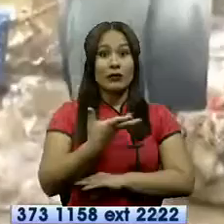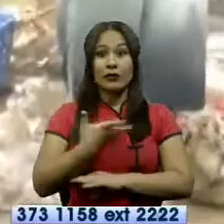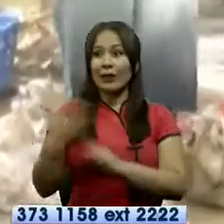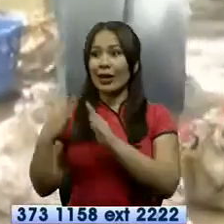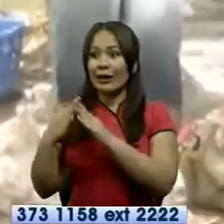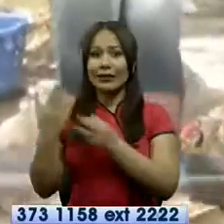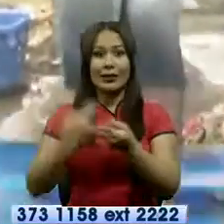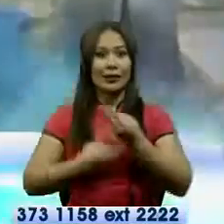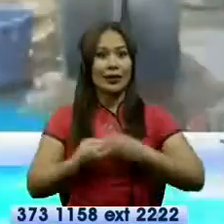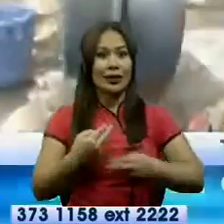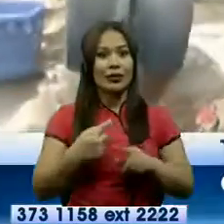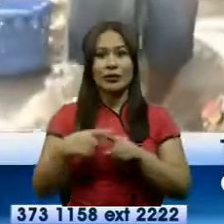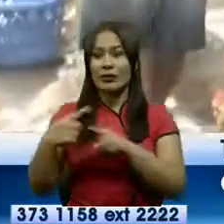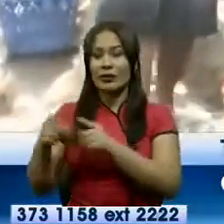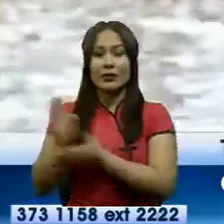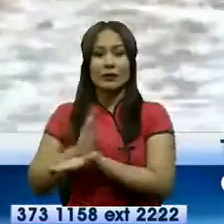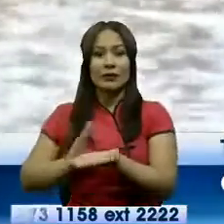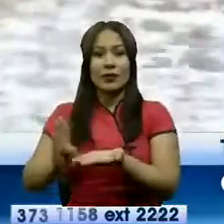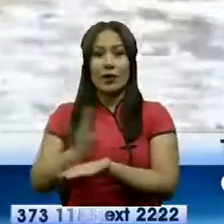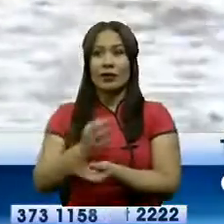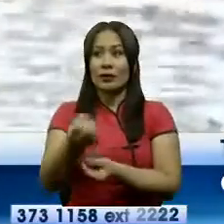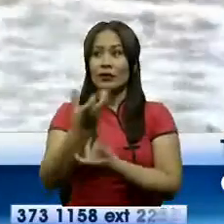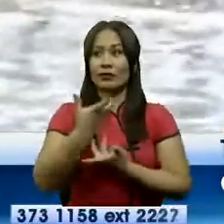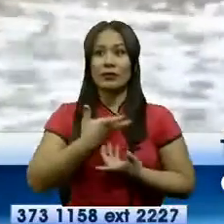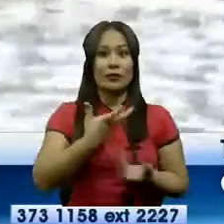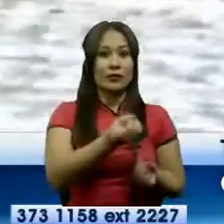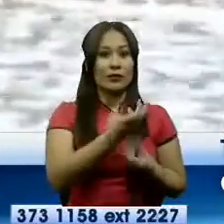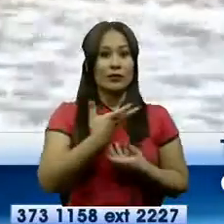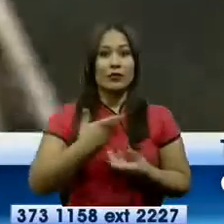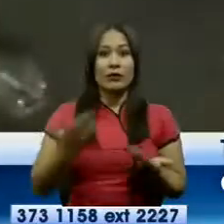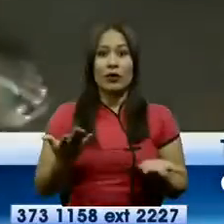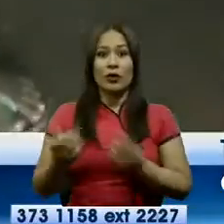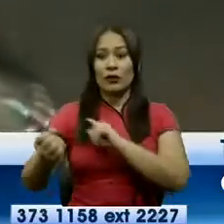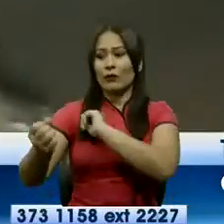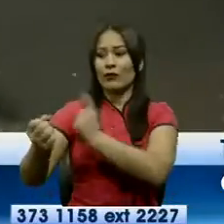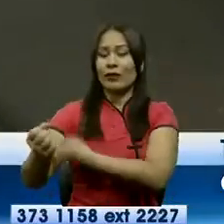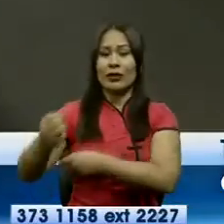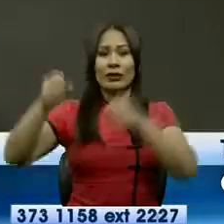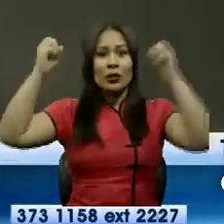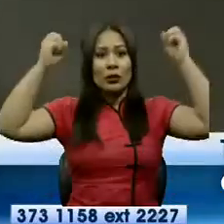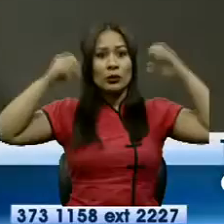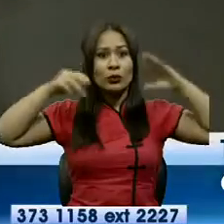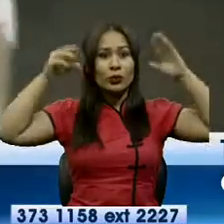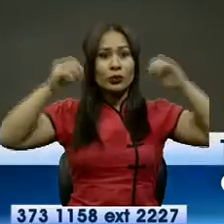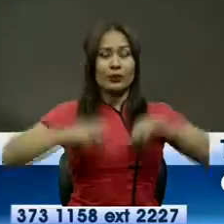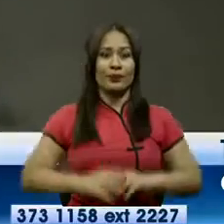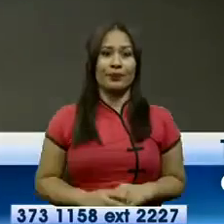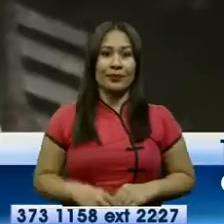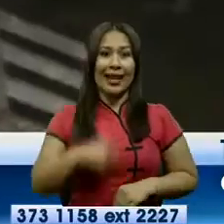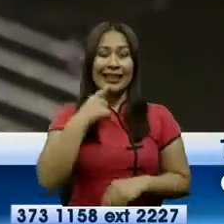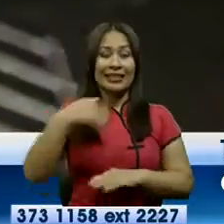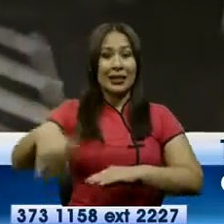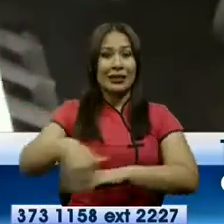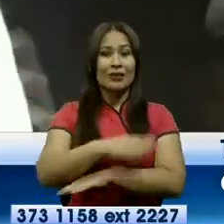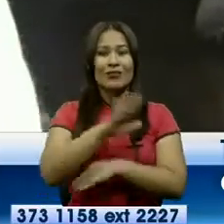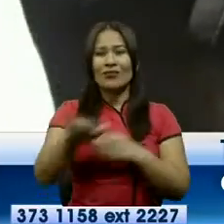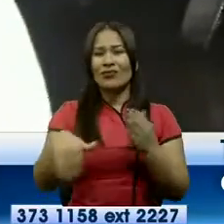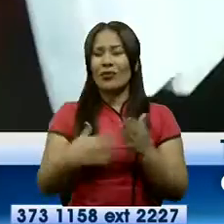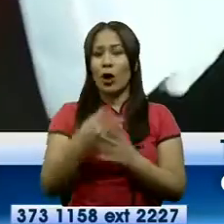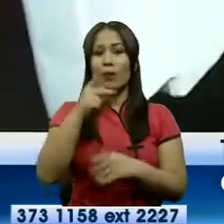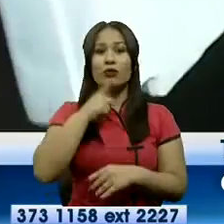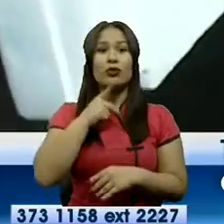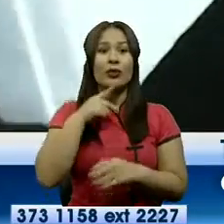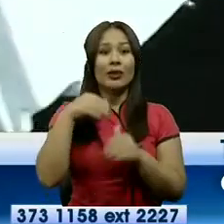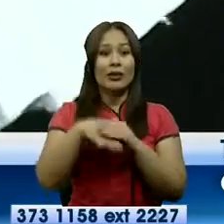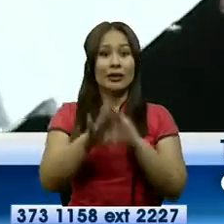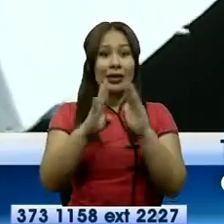negocios destruidos, barrios inundados, fue el saldo del fuerte aguacero. Mientras que en algunos barrios de Puerto Viejo el agua llegó dentro de las